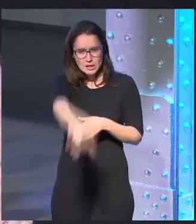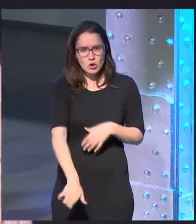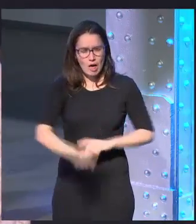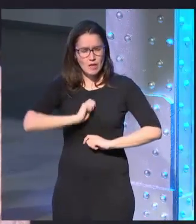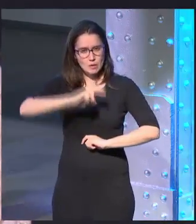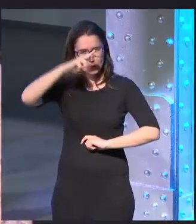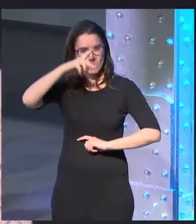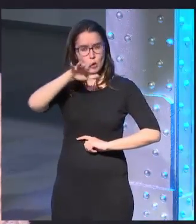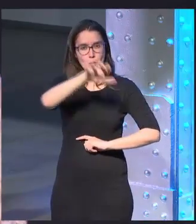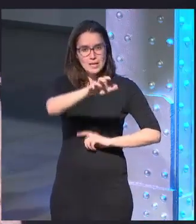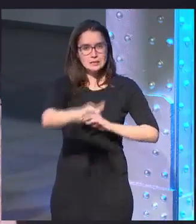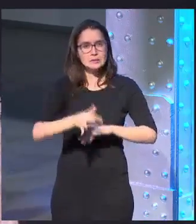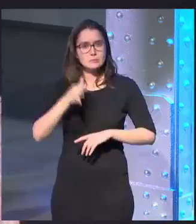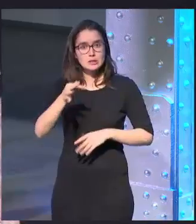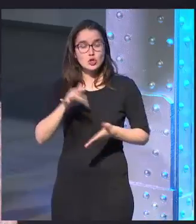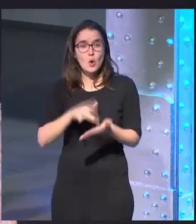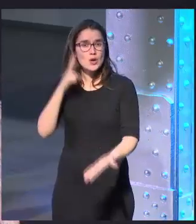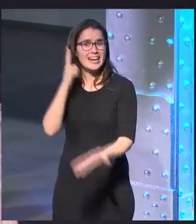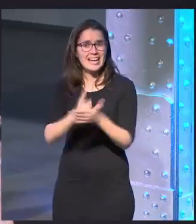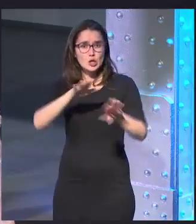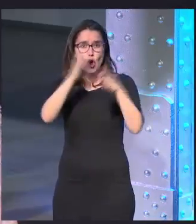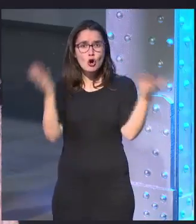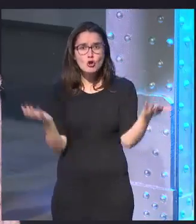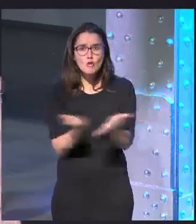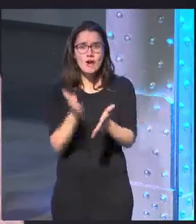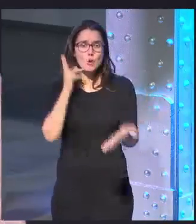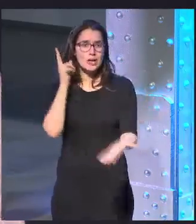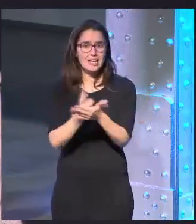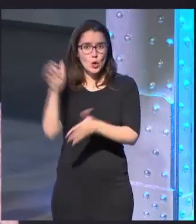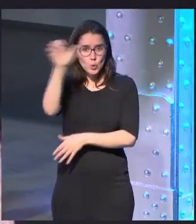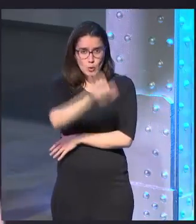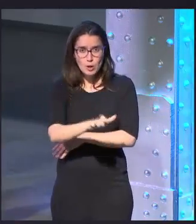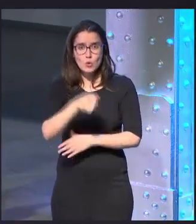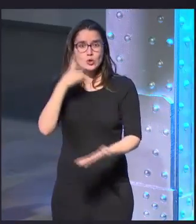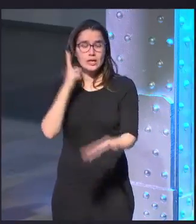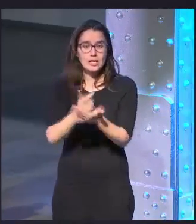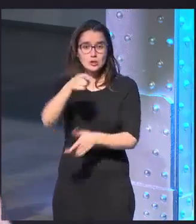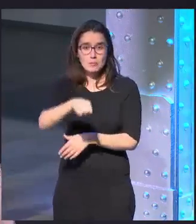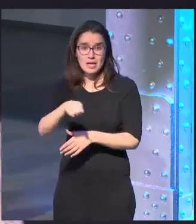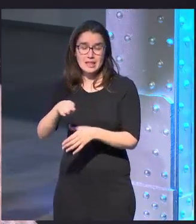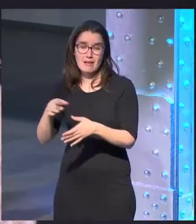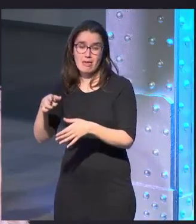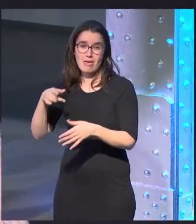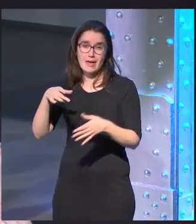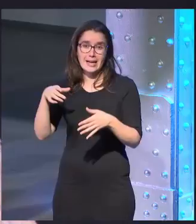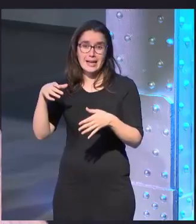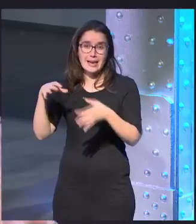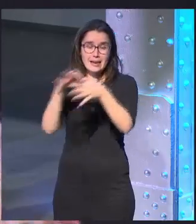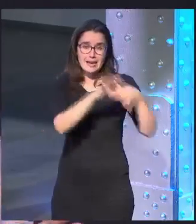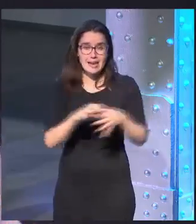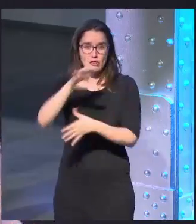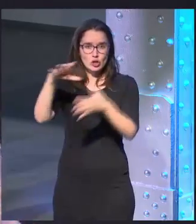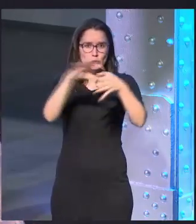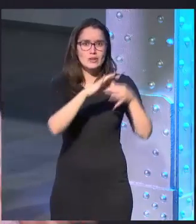como país, sino porque estamos en un reto global, en un reto europeo, en un reto también de Naciones Unidas con los Objetivos de Desarrollo